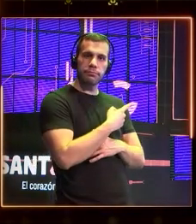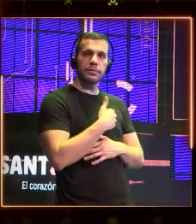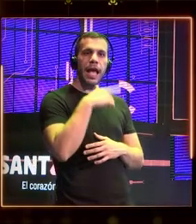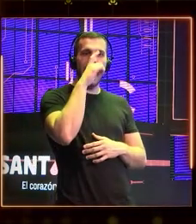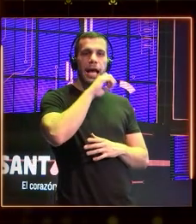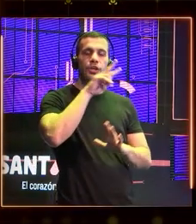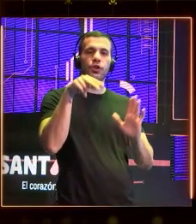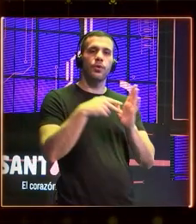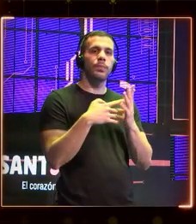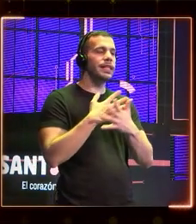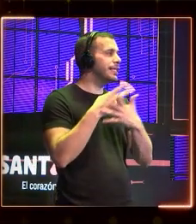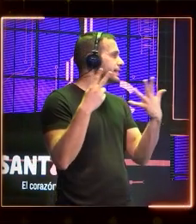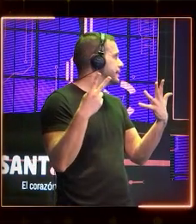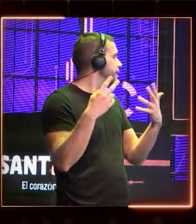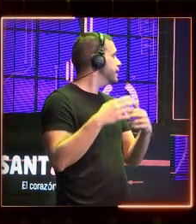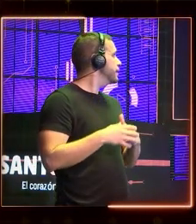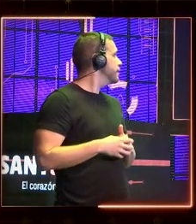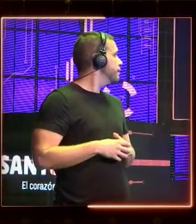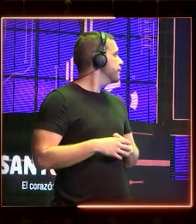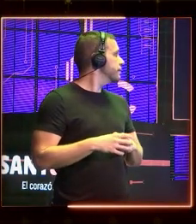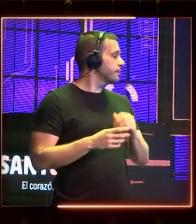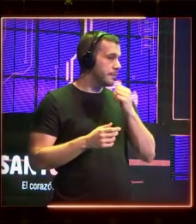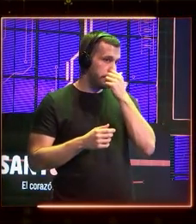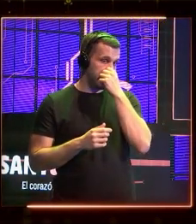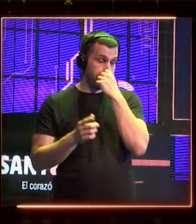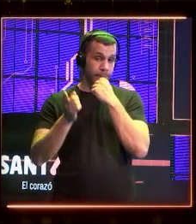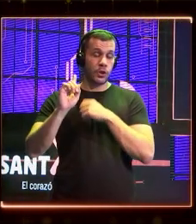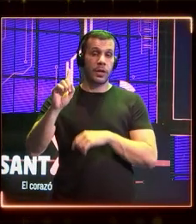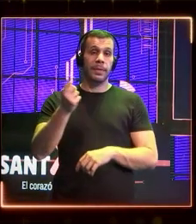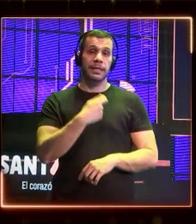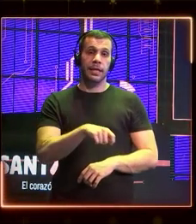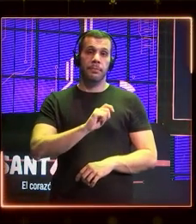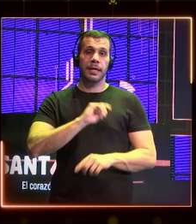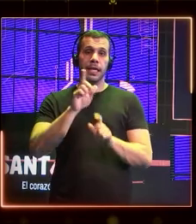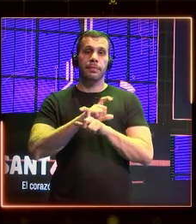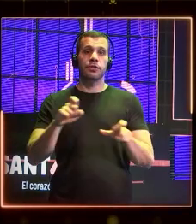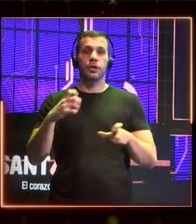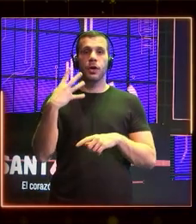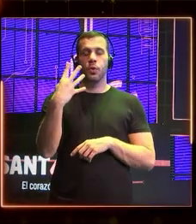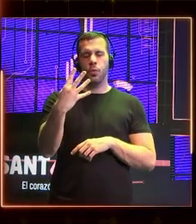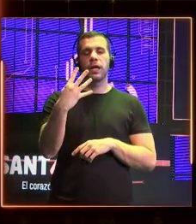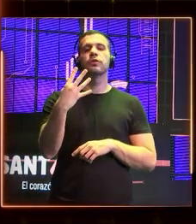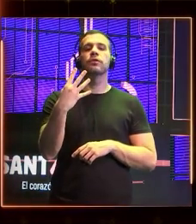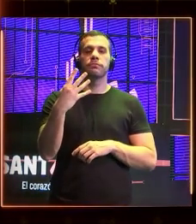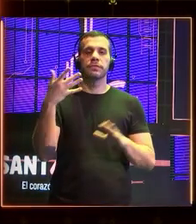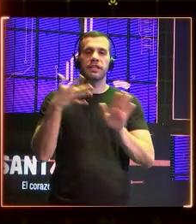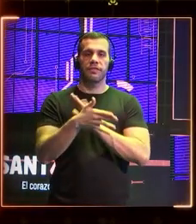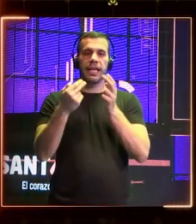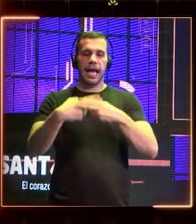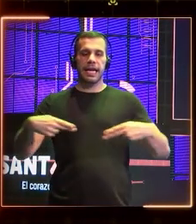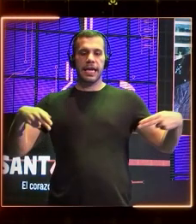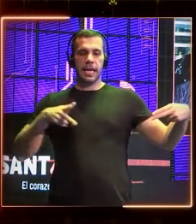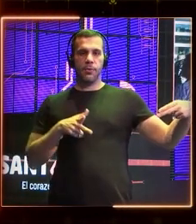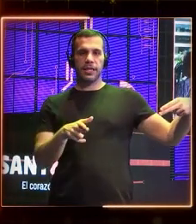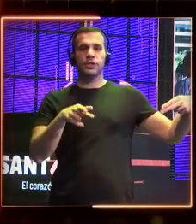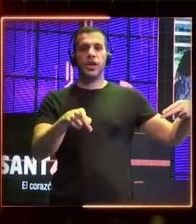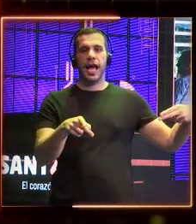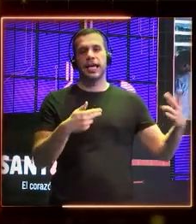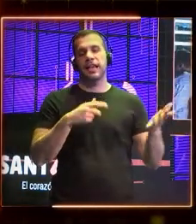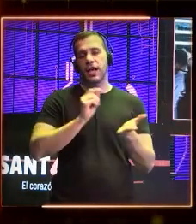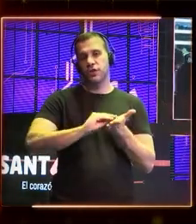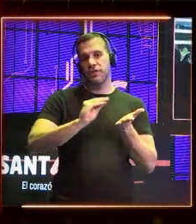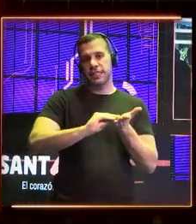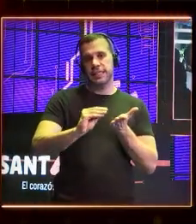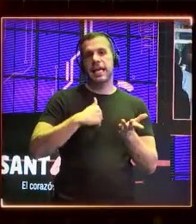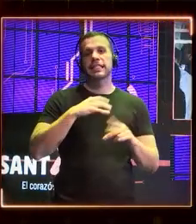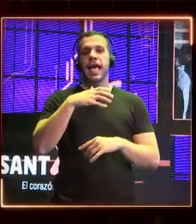esta invitación sol la enviaron a cuatro personas en España era para la inauguración del Apple Park de las oficinas de Apple en Estados Unidos